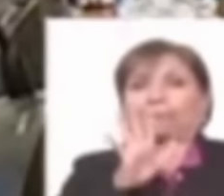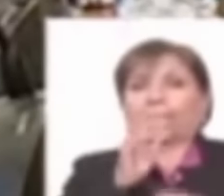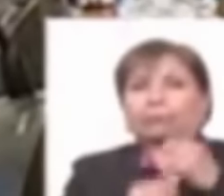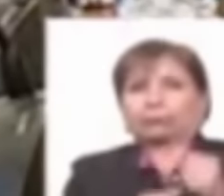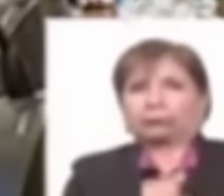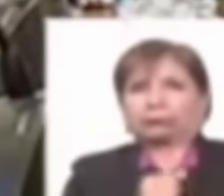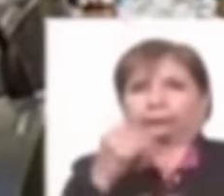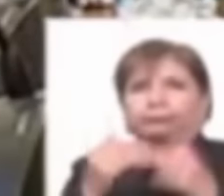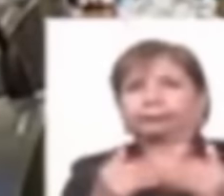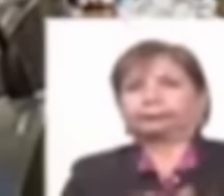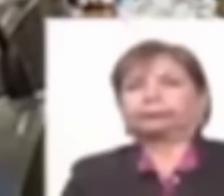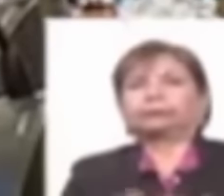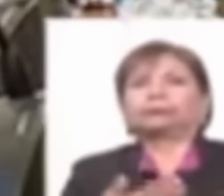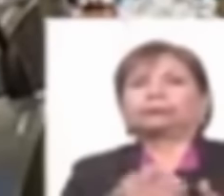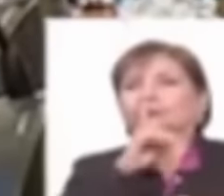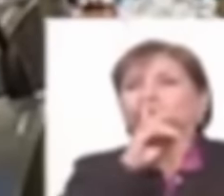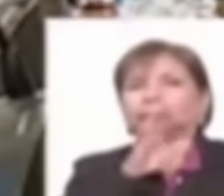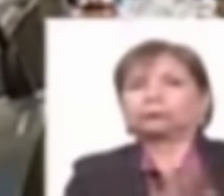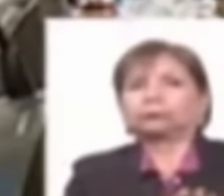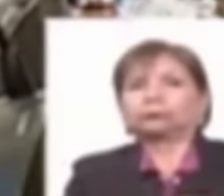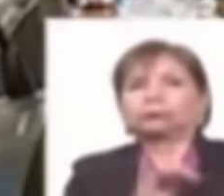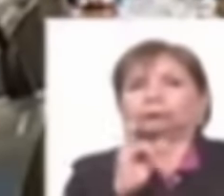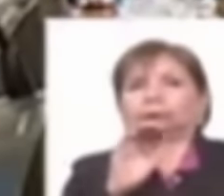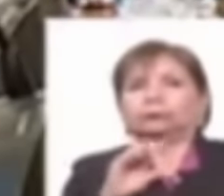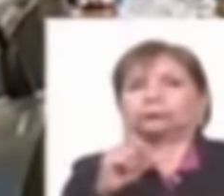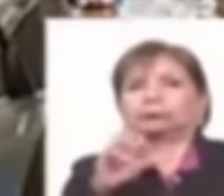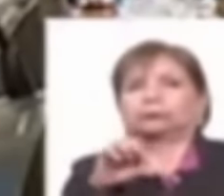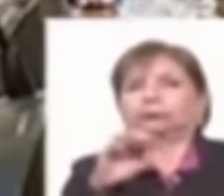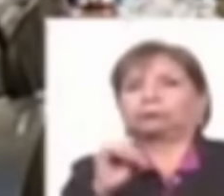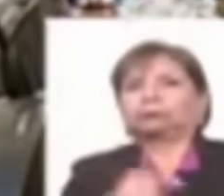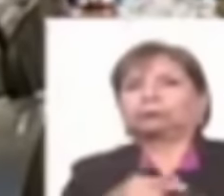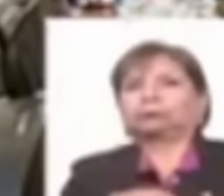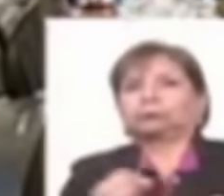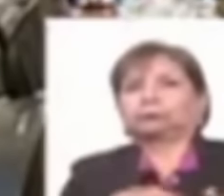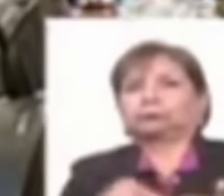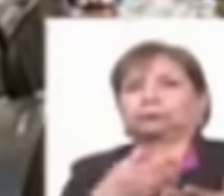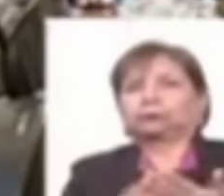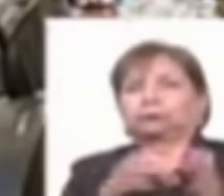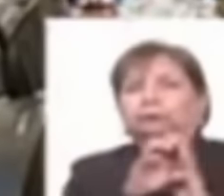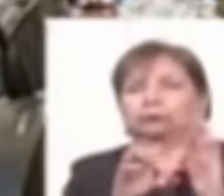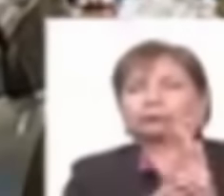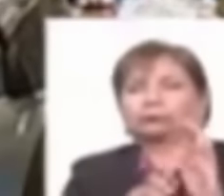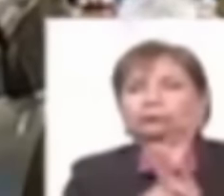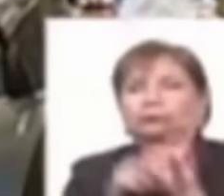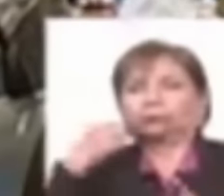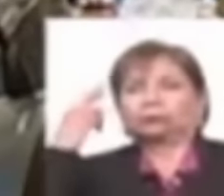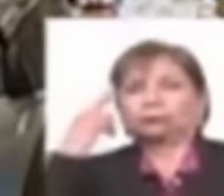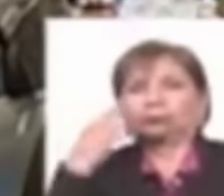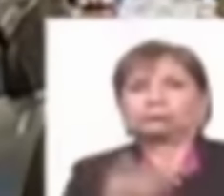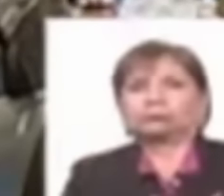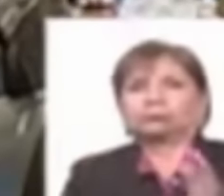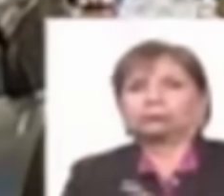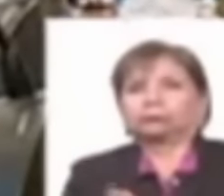5 años hacia adelante en incumplimiento absoluto al mandato constitucional. Es por eso que se